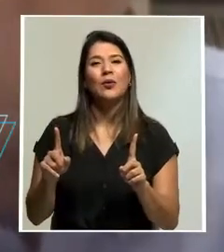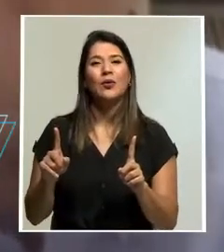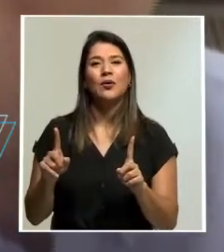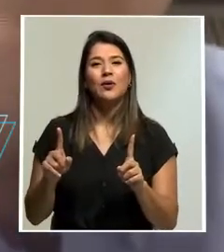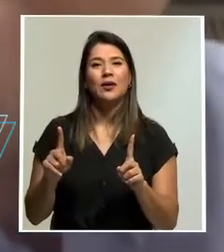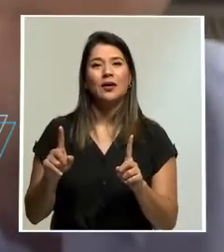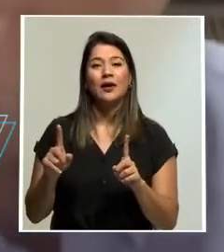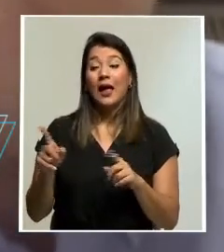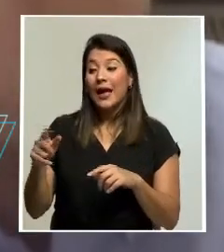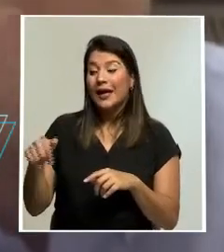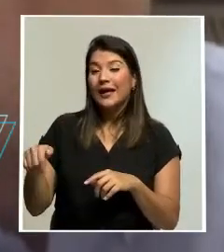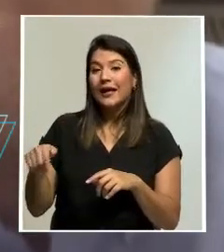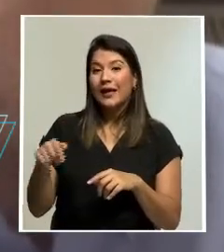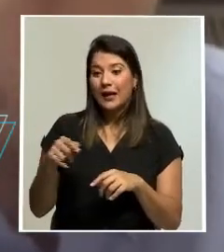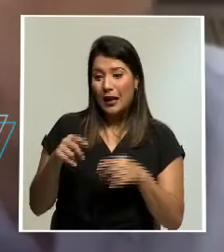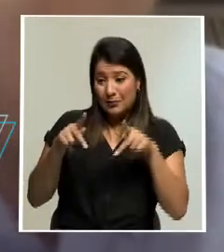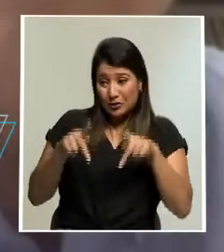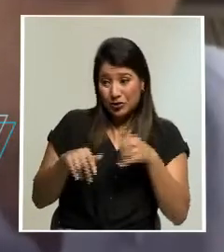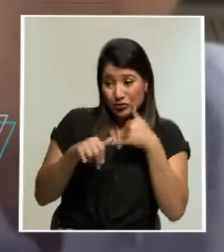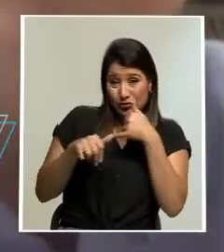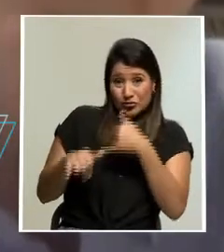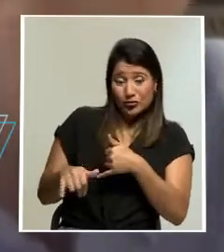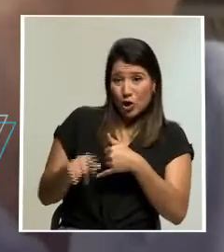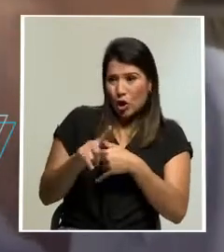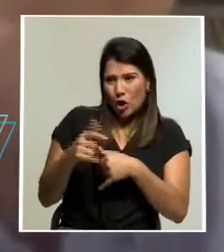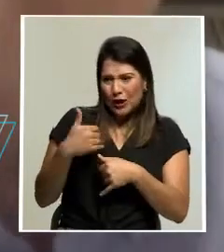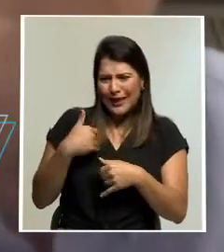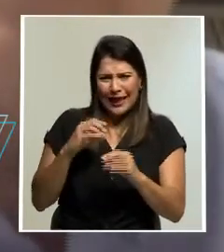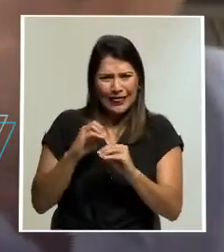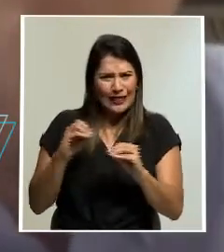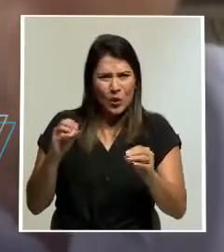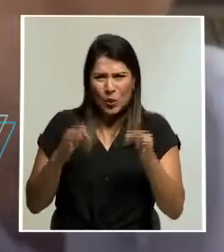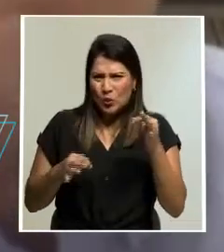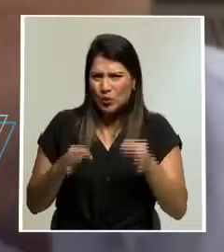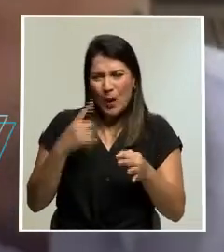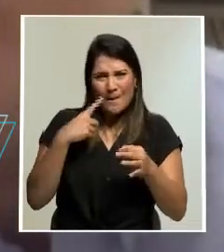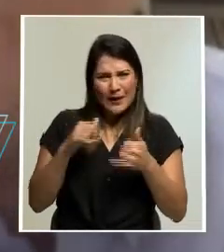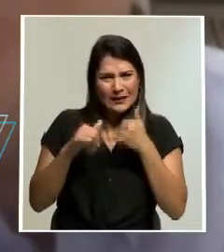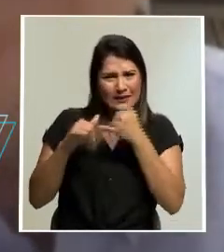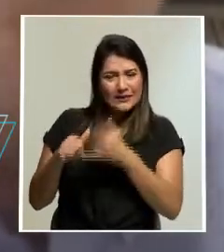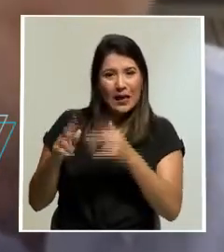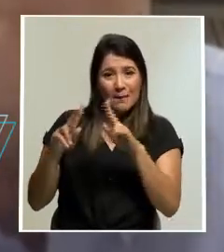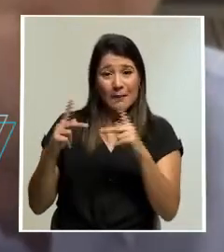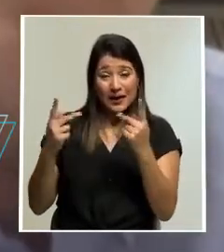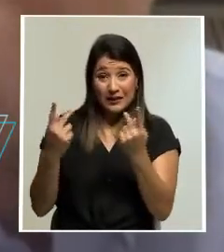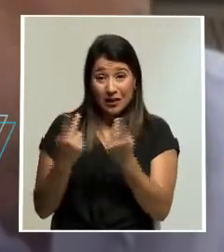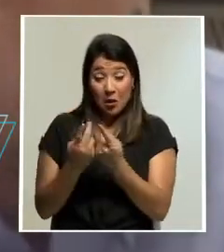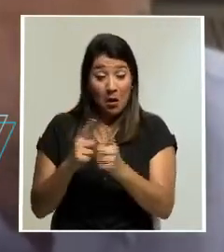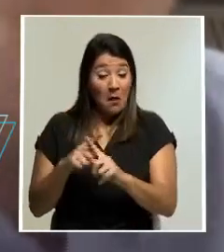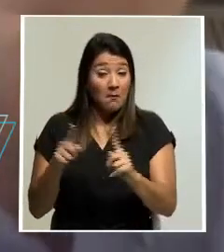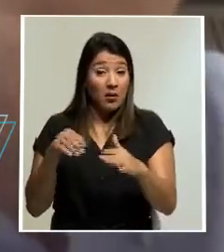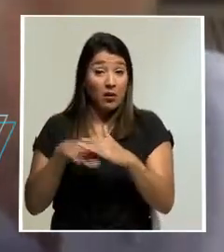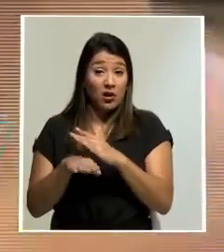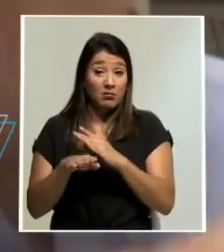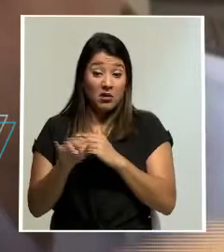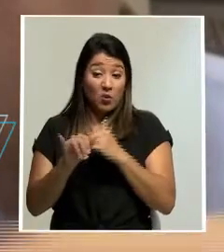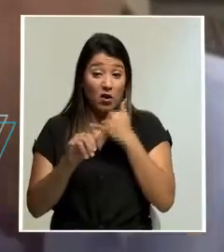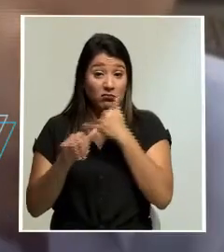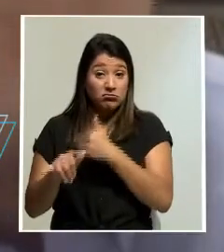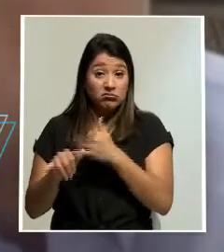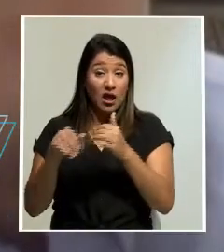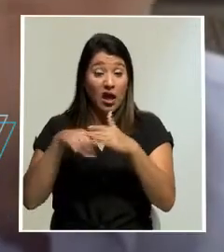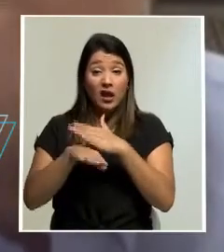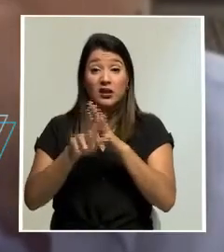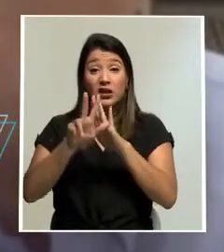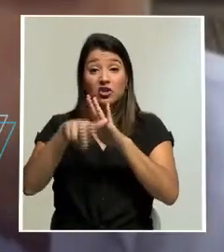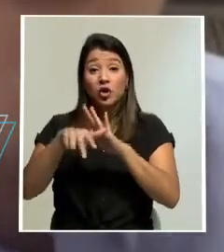mínimo sustento para poder realmente presentar una queja contra el partido, y en cosa de 3 horas el Consejo Supremo Electoral lo